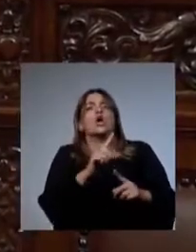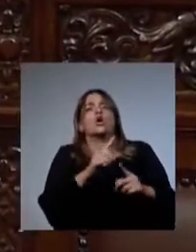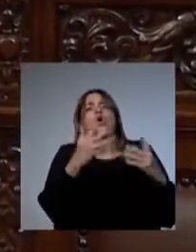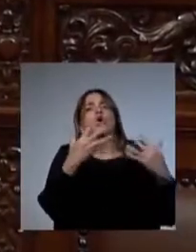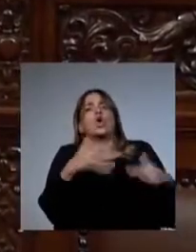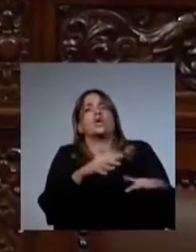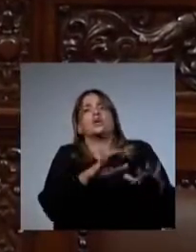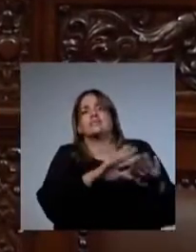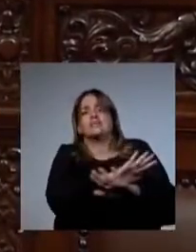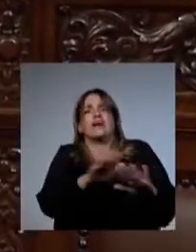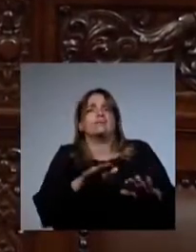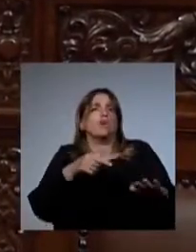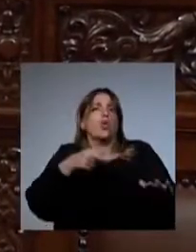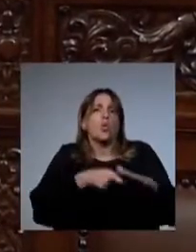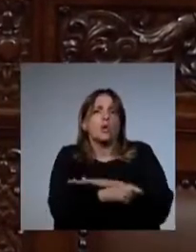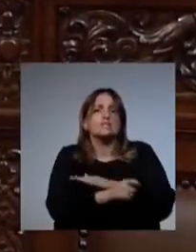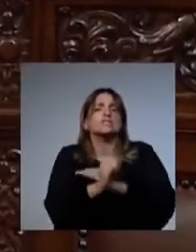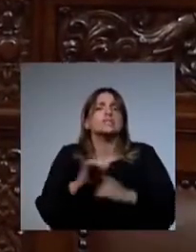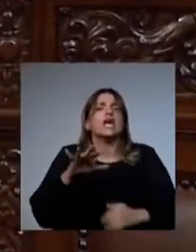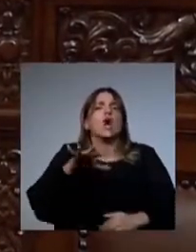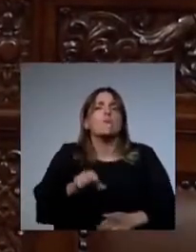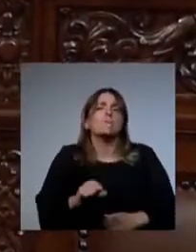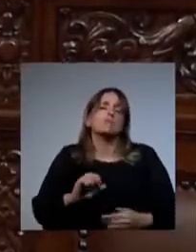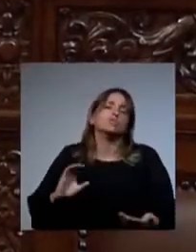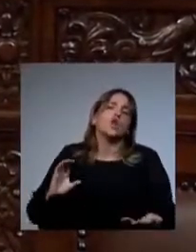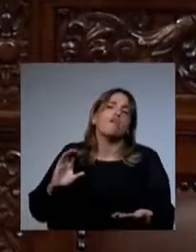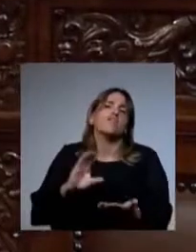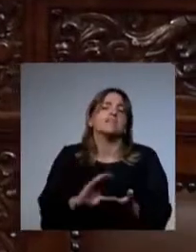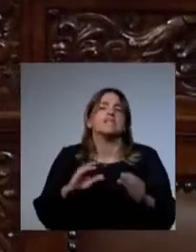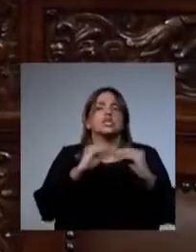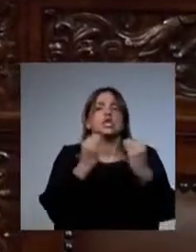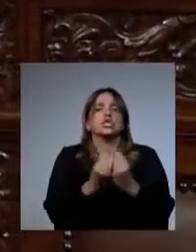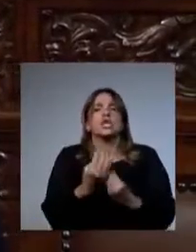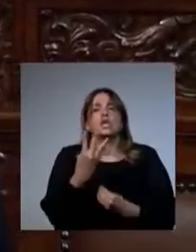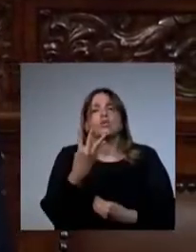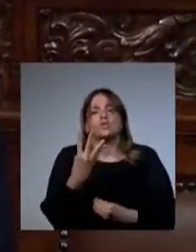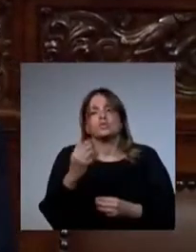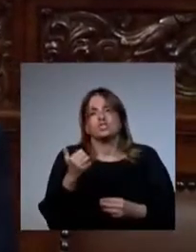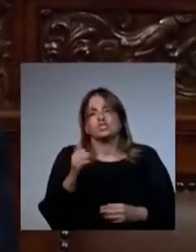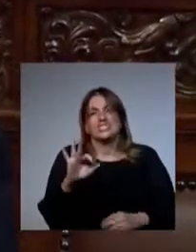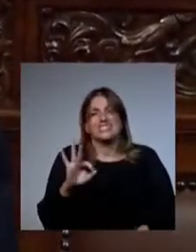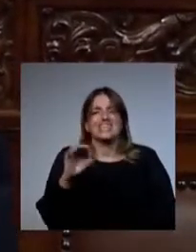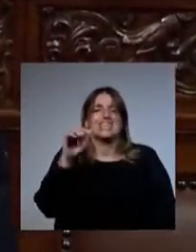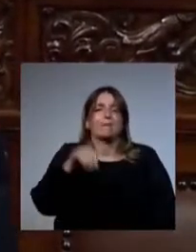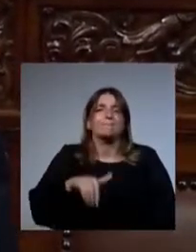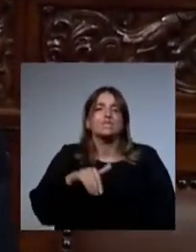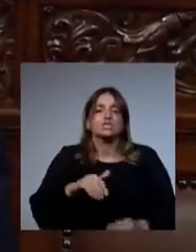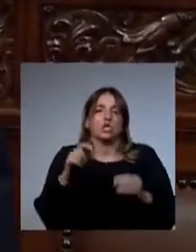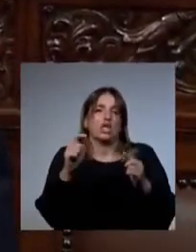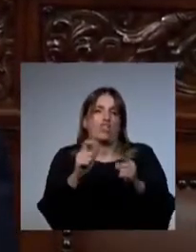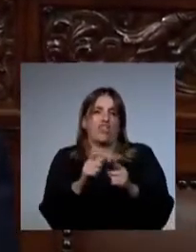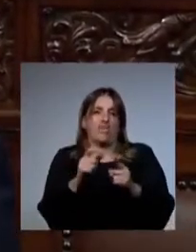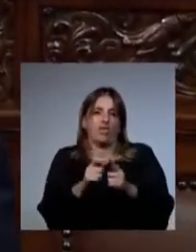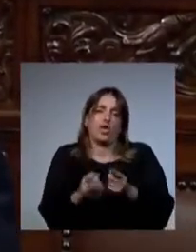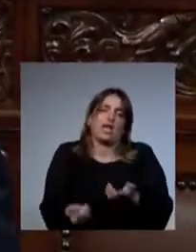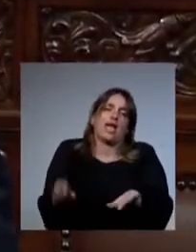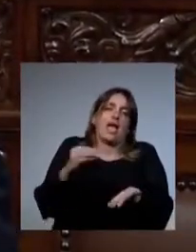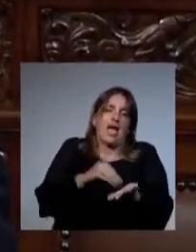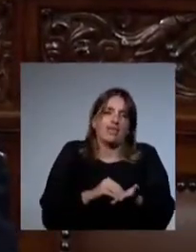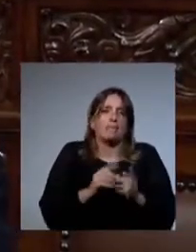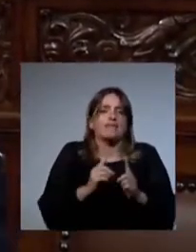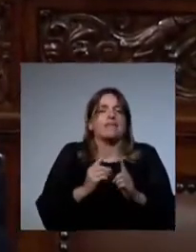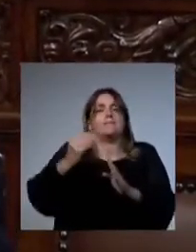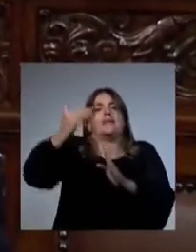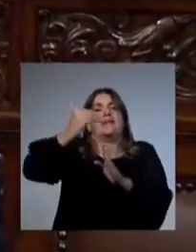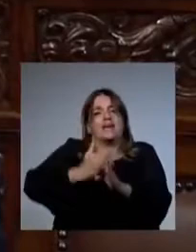juicio, sino que además se compromete a invertir 460 millones de dólares, además de proceder a una